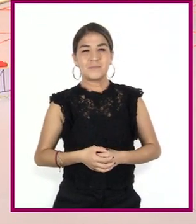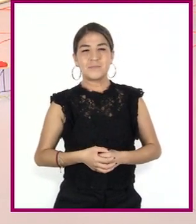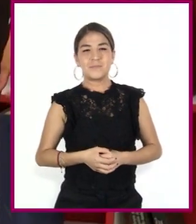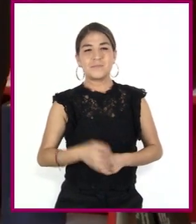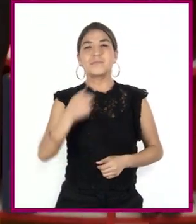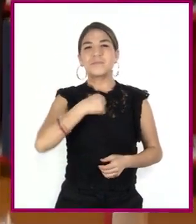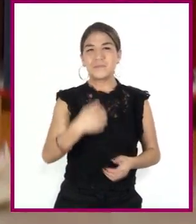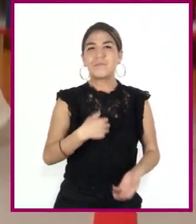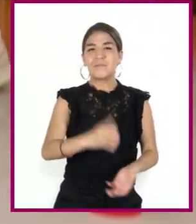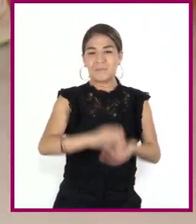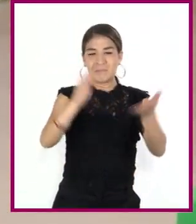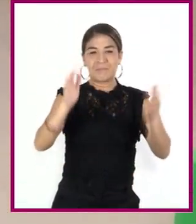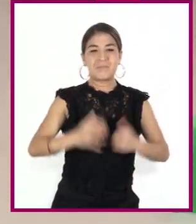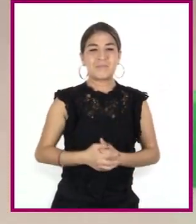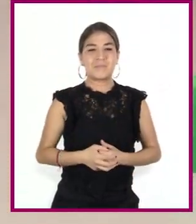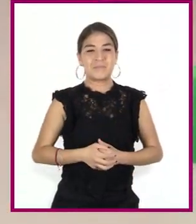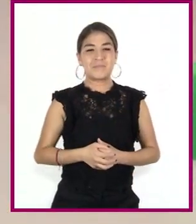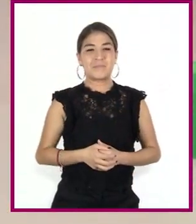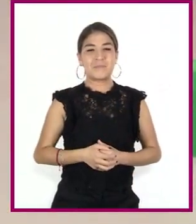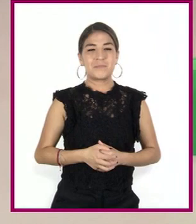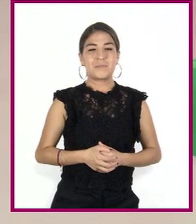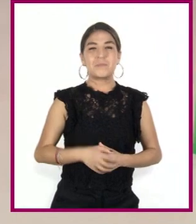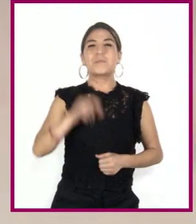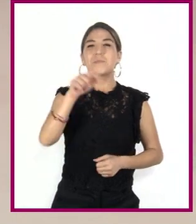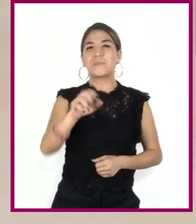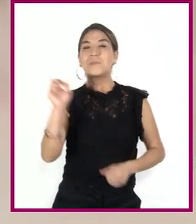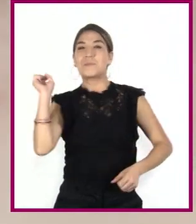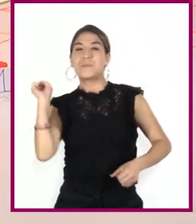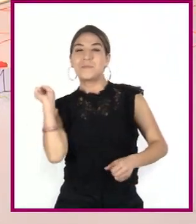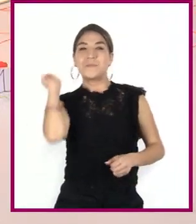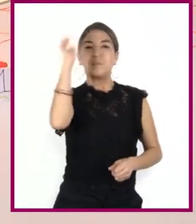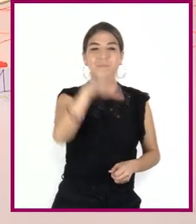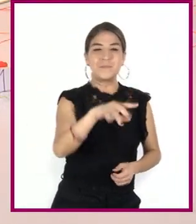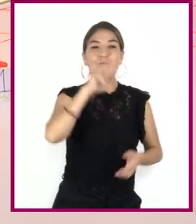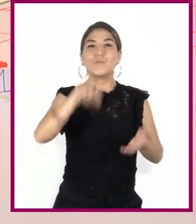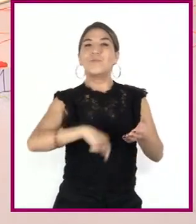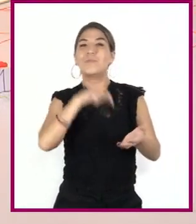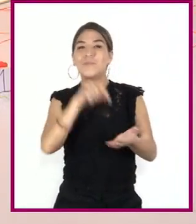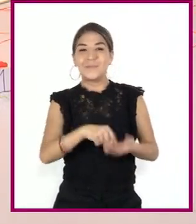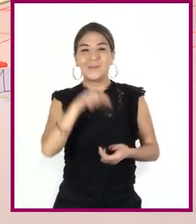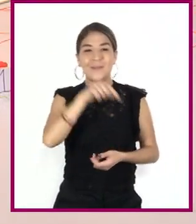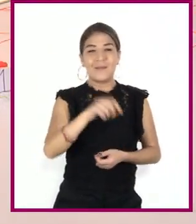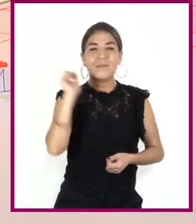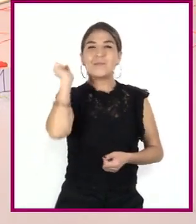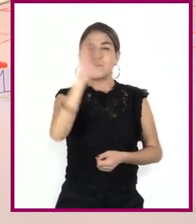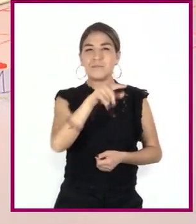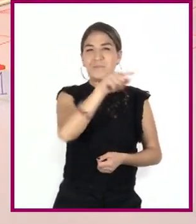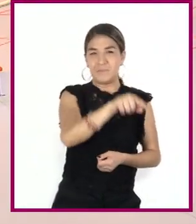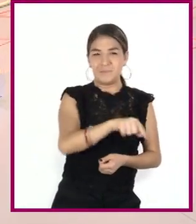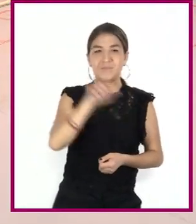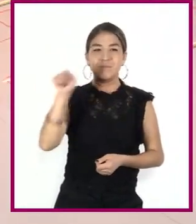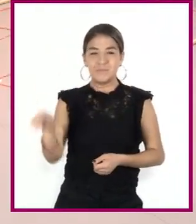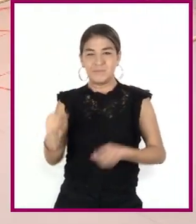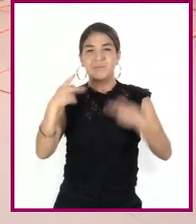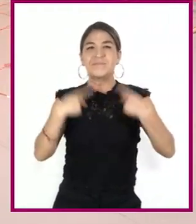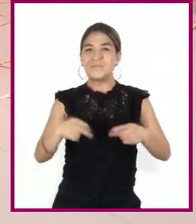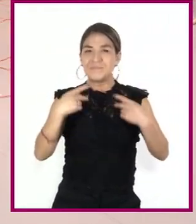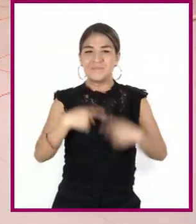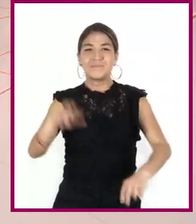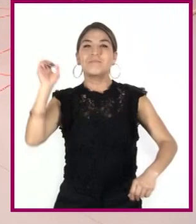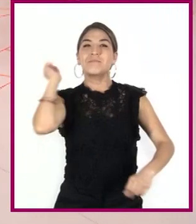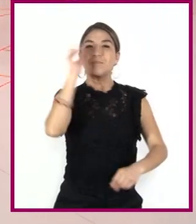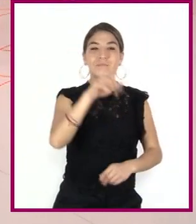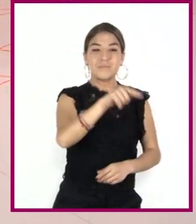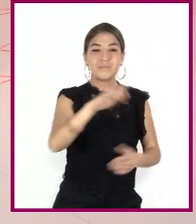hago el lanzamiento. Perfecto. Lanzador. Zona de lanzador. Se dirigen a la zona de lanzador. Vamos a